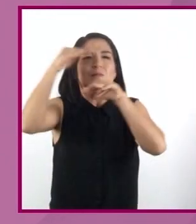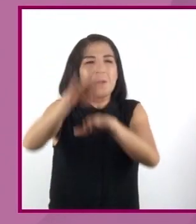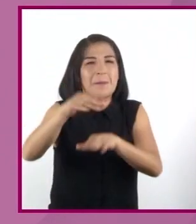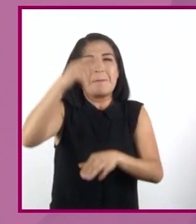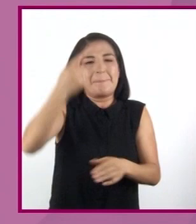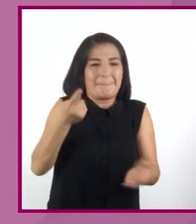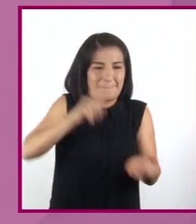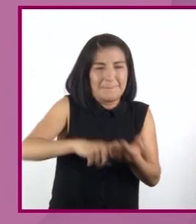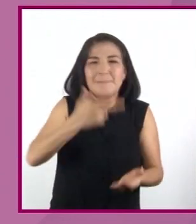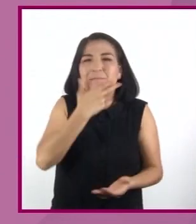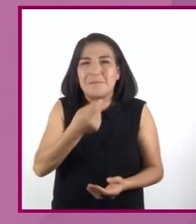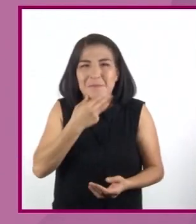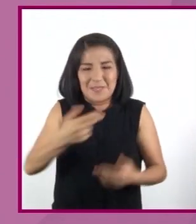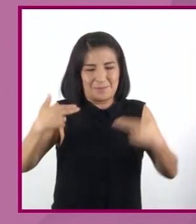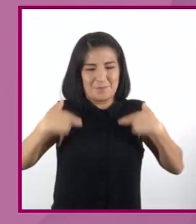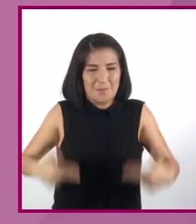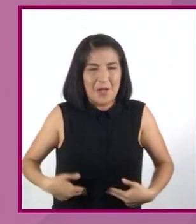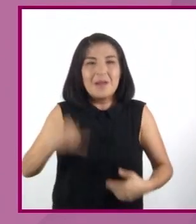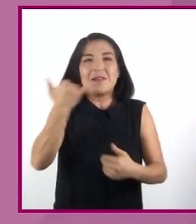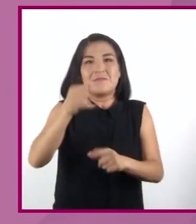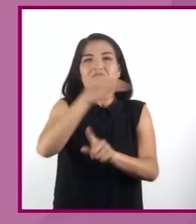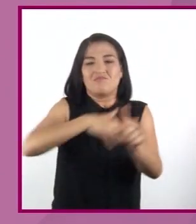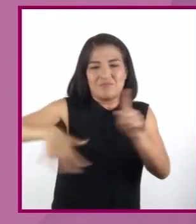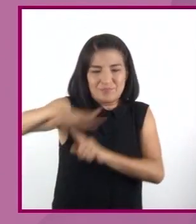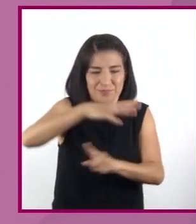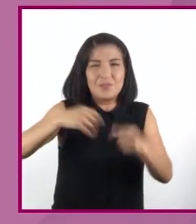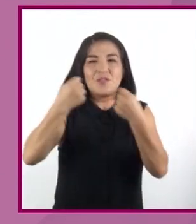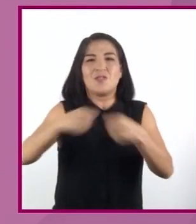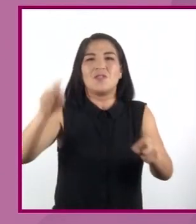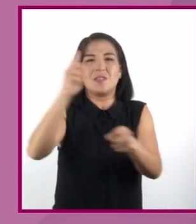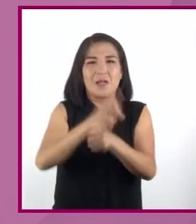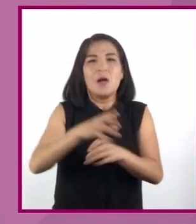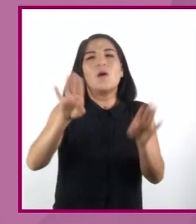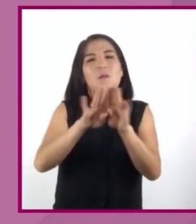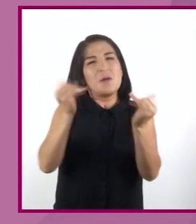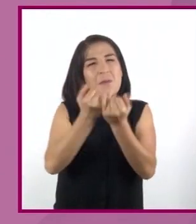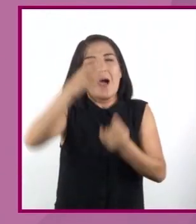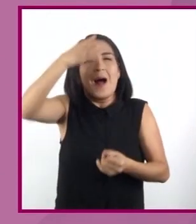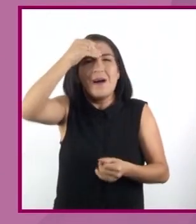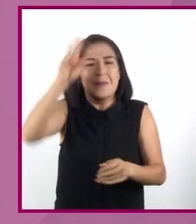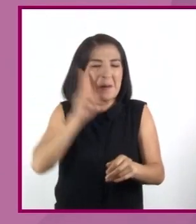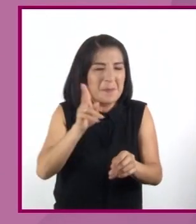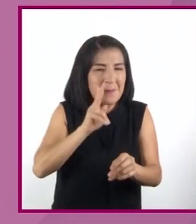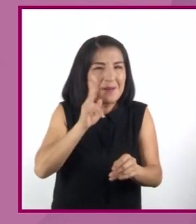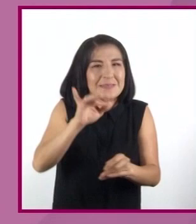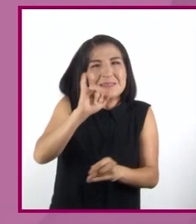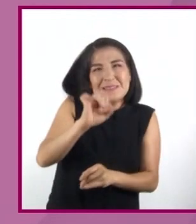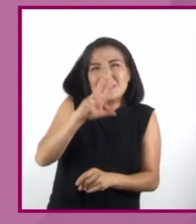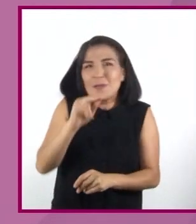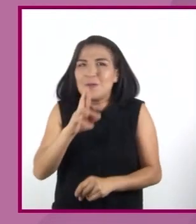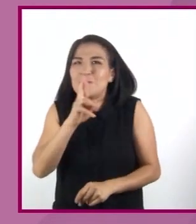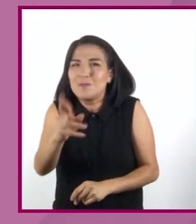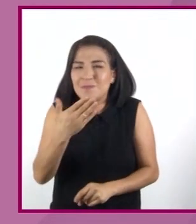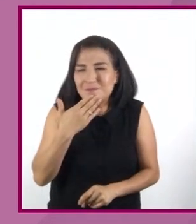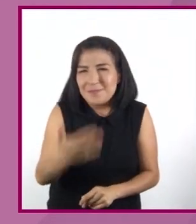hombre y de la sociedad, de generar dudas y ensayar sus posibles respuestas.